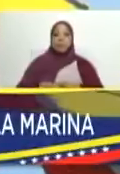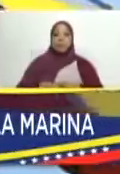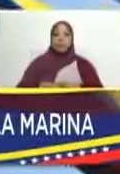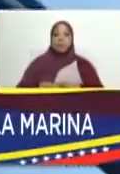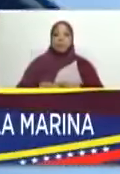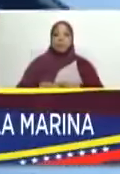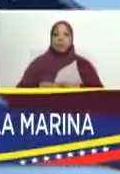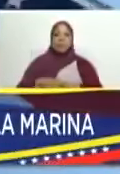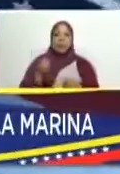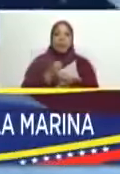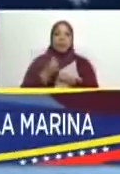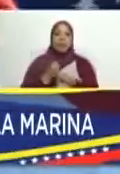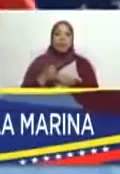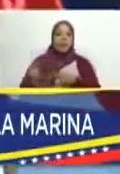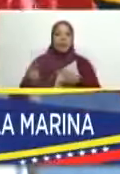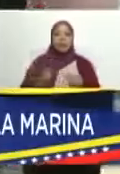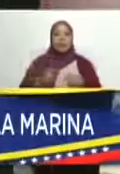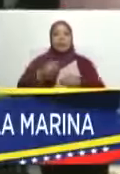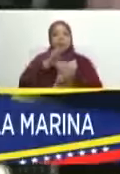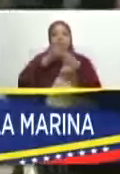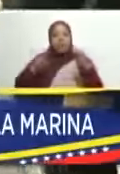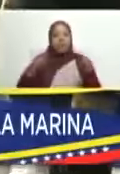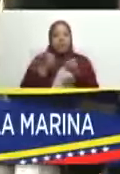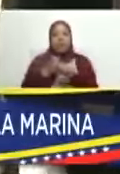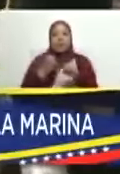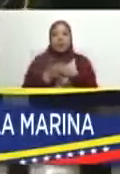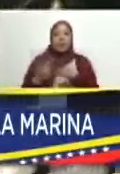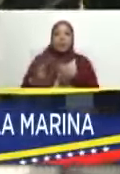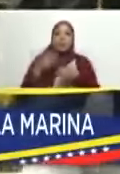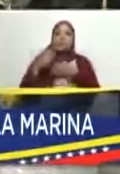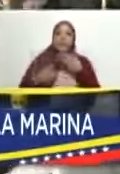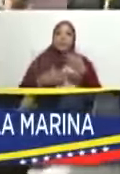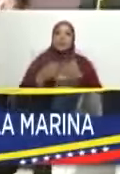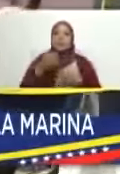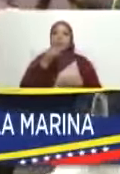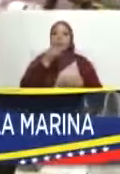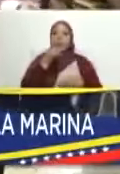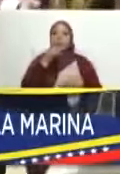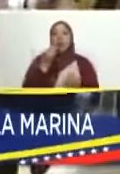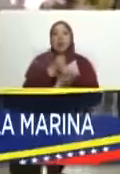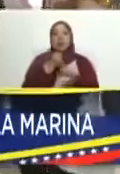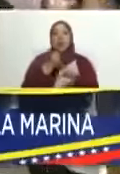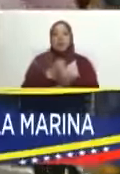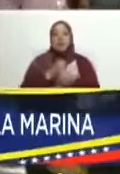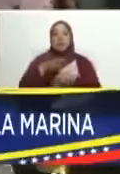Verdaderamente impresionante esta obra, hermosa esta obra.